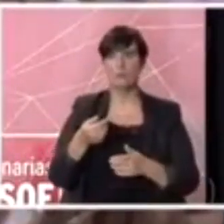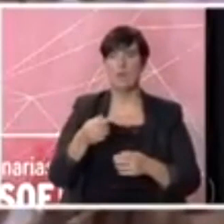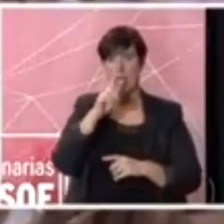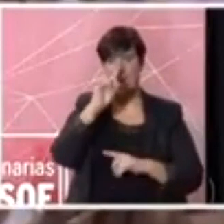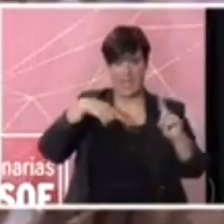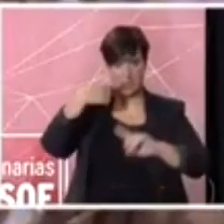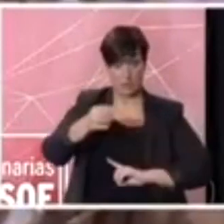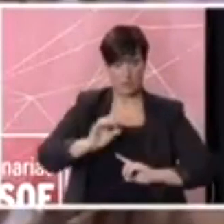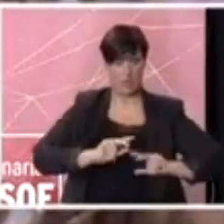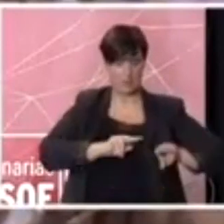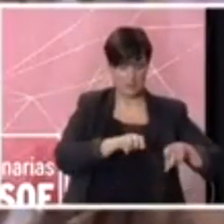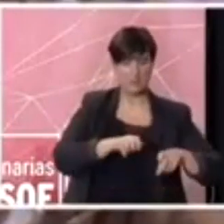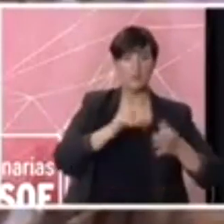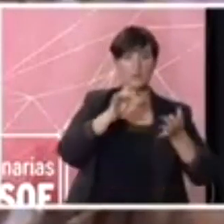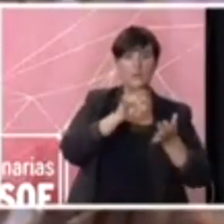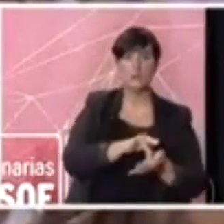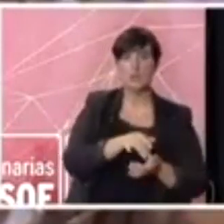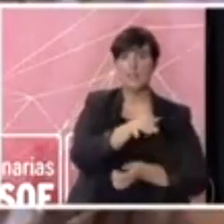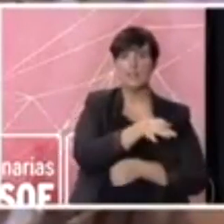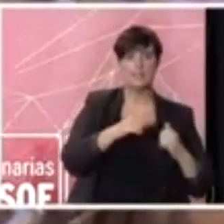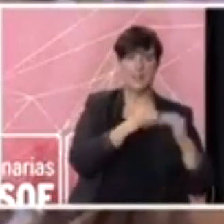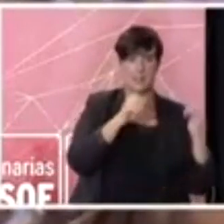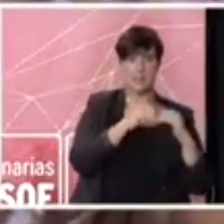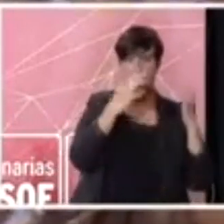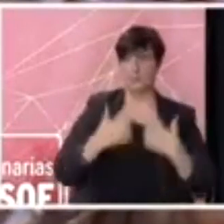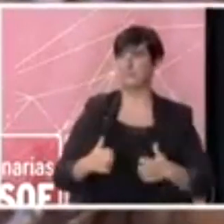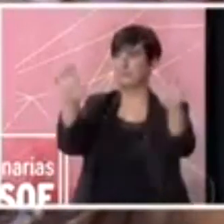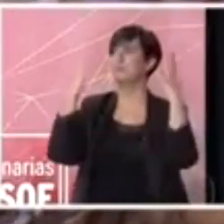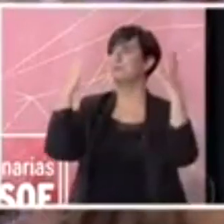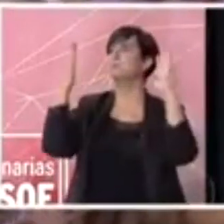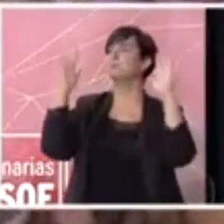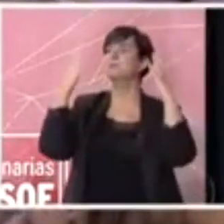principios del próximo año, se celebrará en la isla de La Palma. Eso es lo que vamos a hacer.